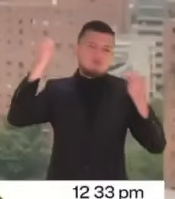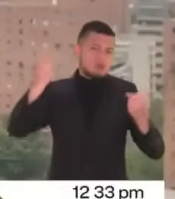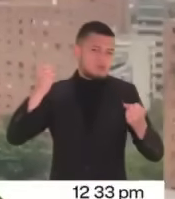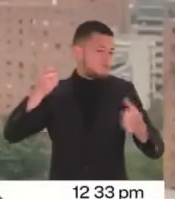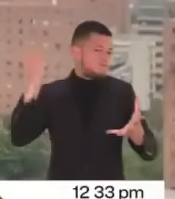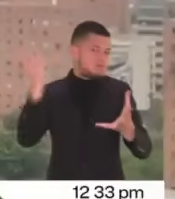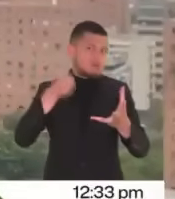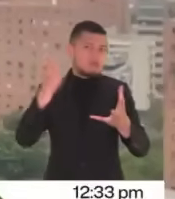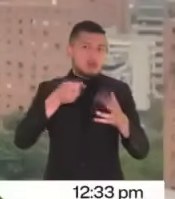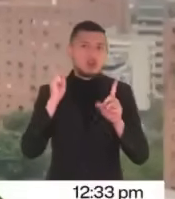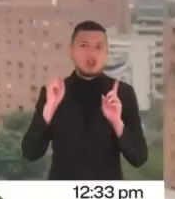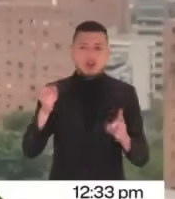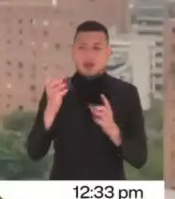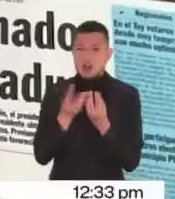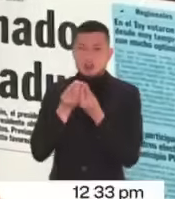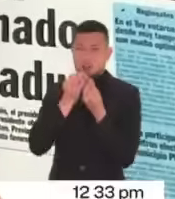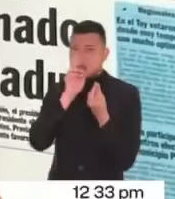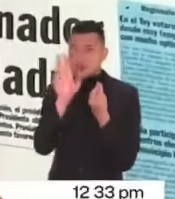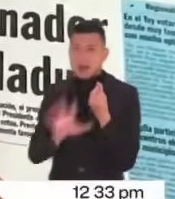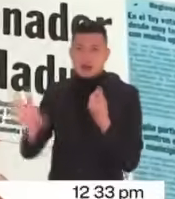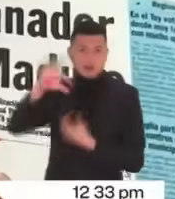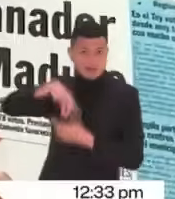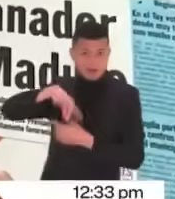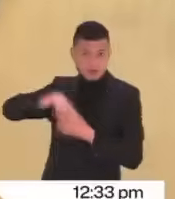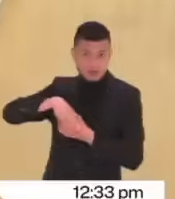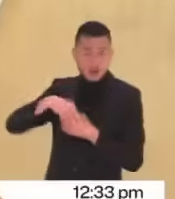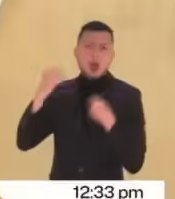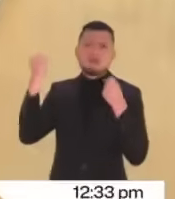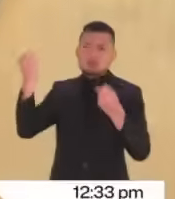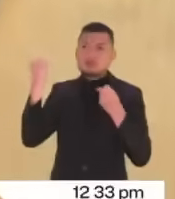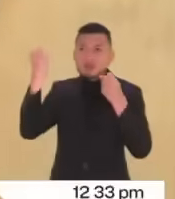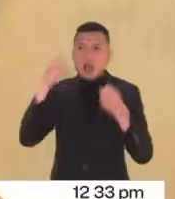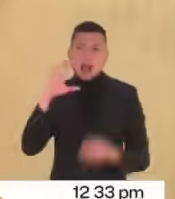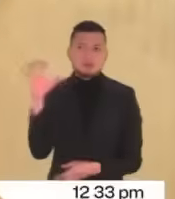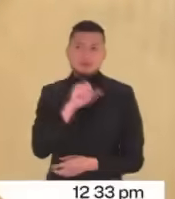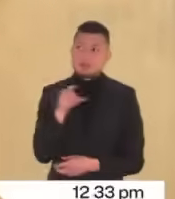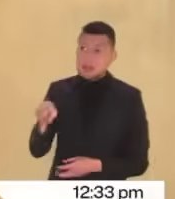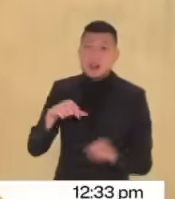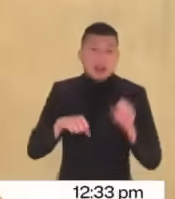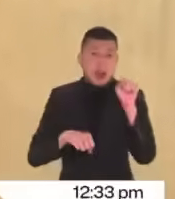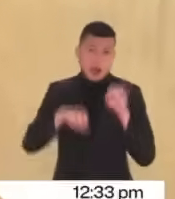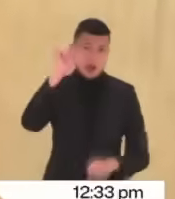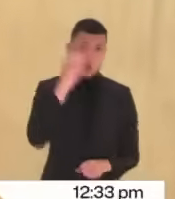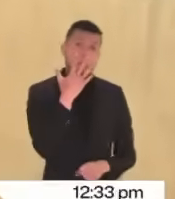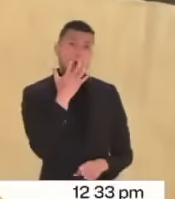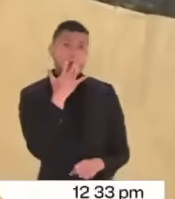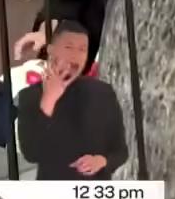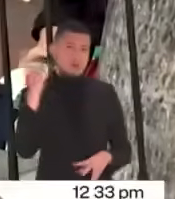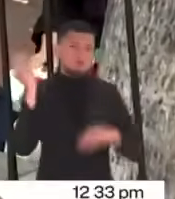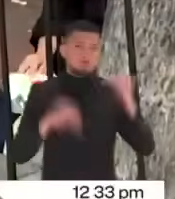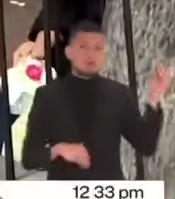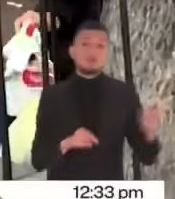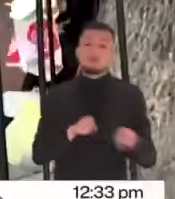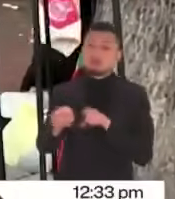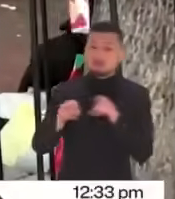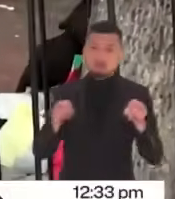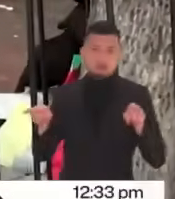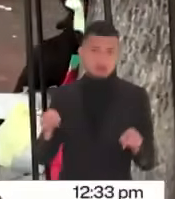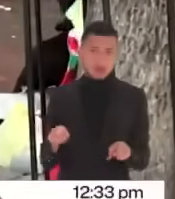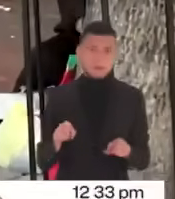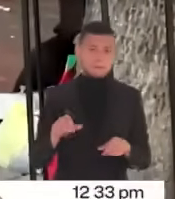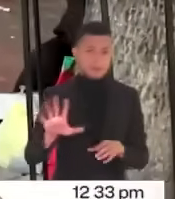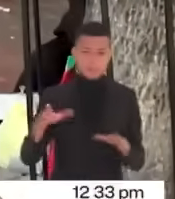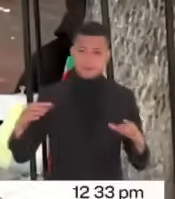resultados publicados por el Consejo Nacional Electoral que dan cuenta de supuestamente un triunfo a Nicolás Maduro. Sin embargo, esto ha sido rechazado por la